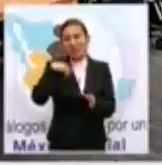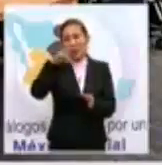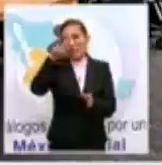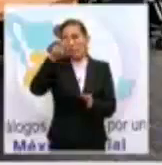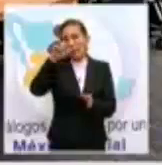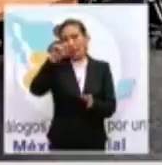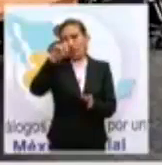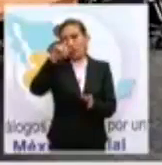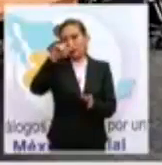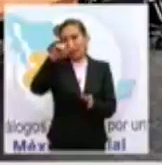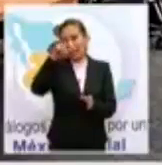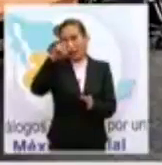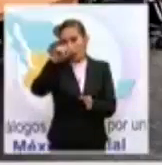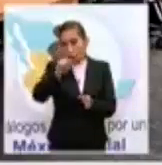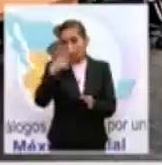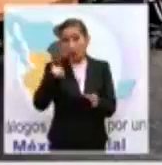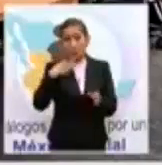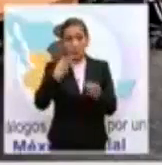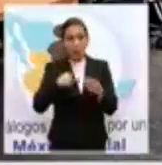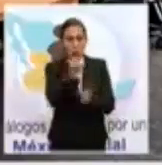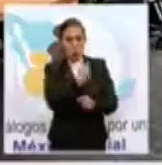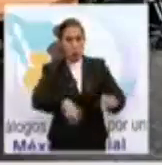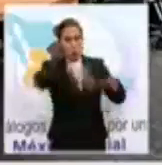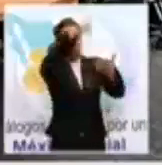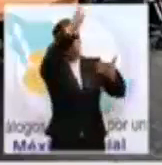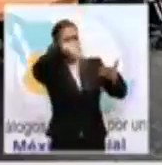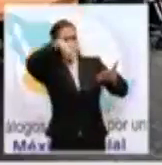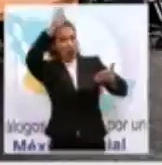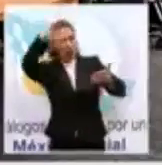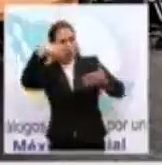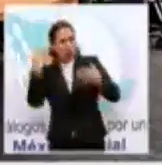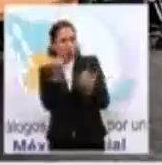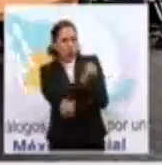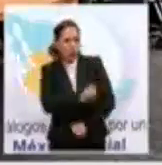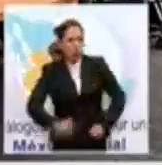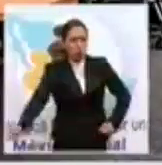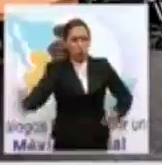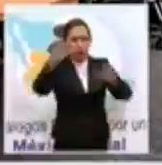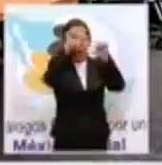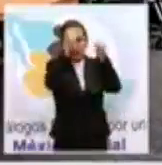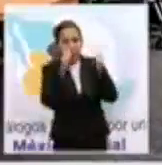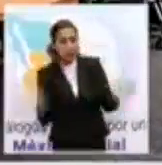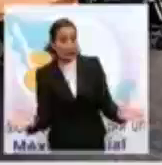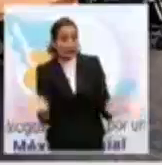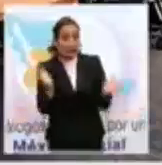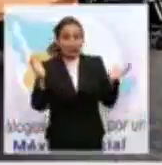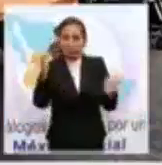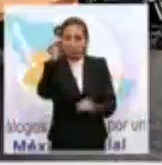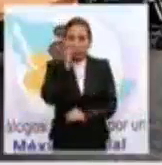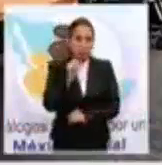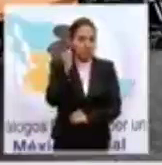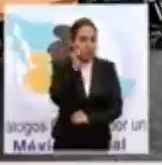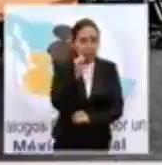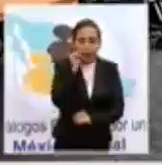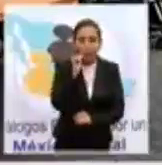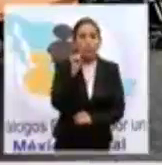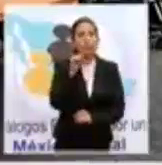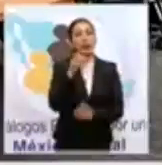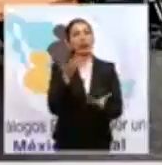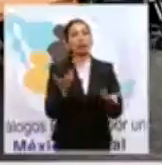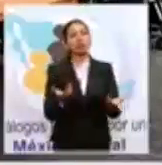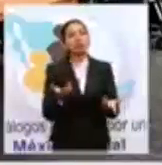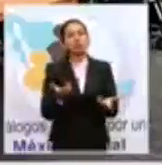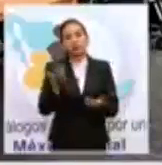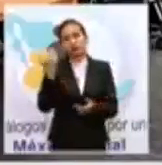vasconcelista, posterior, ¿no? De los grandes muralistas que ya se comentaban, pintores, artistas, y siempre fue de